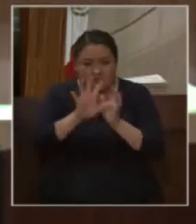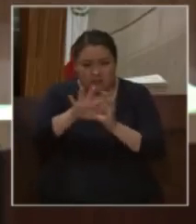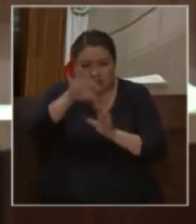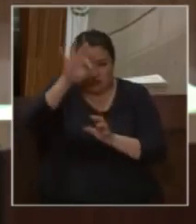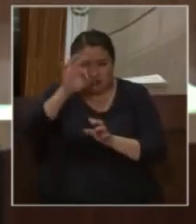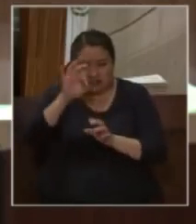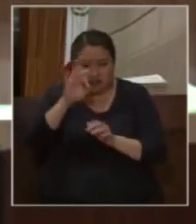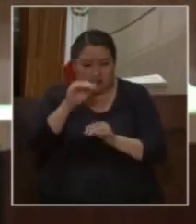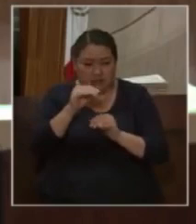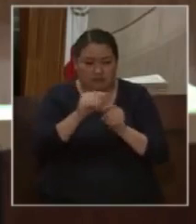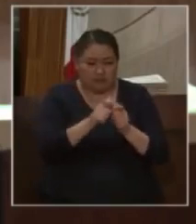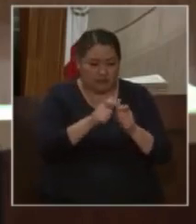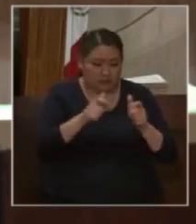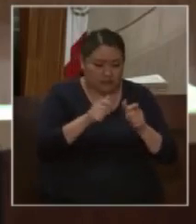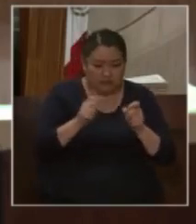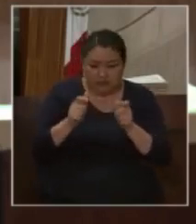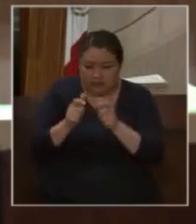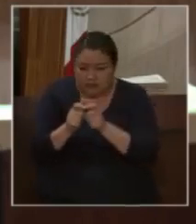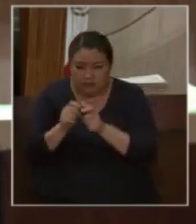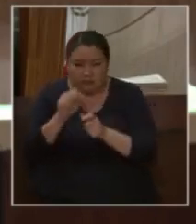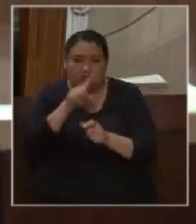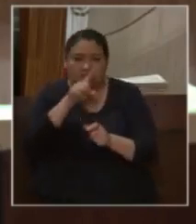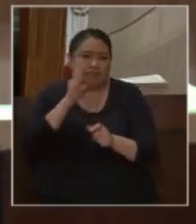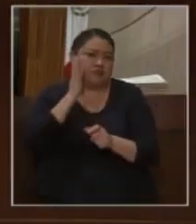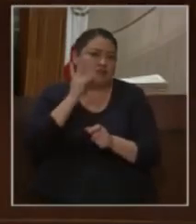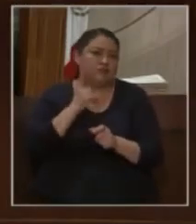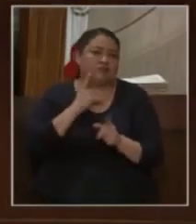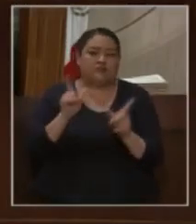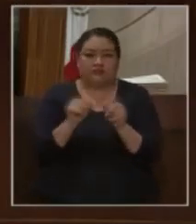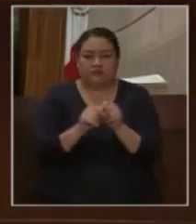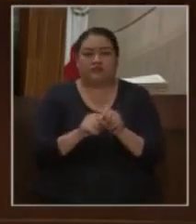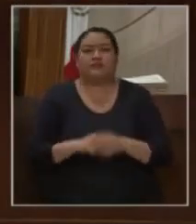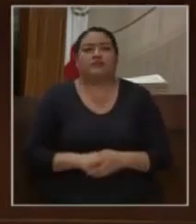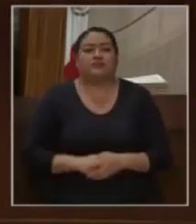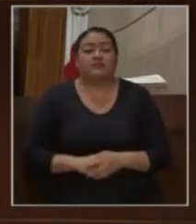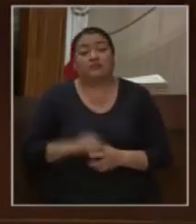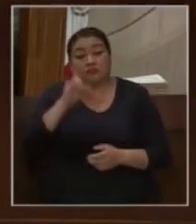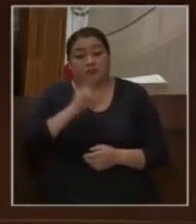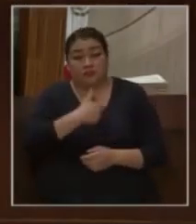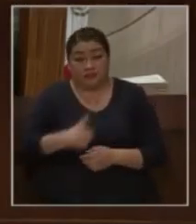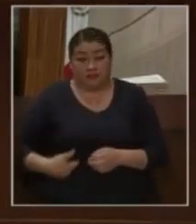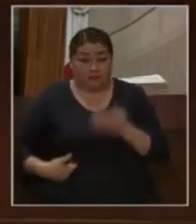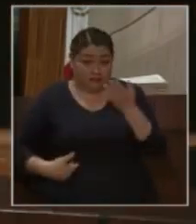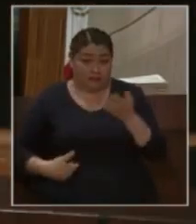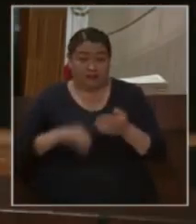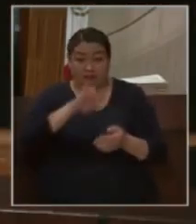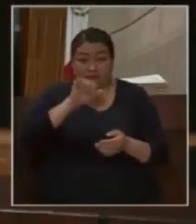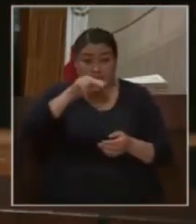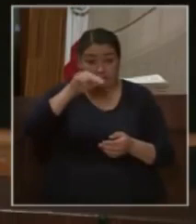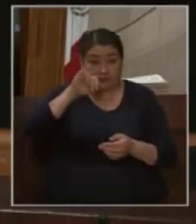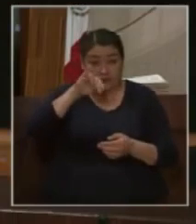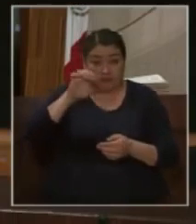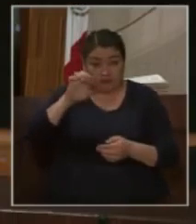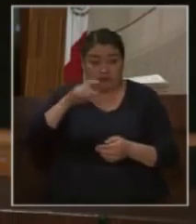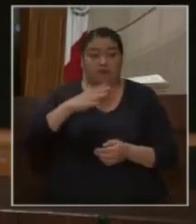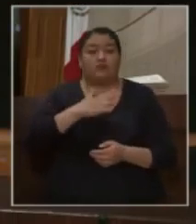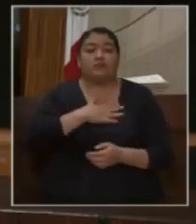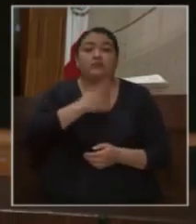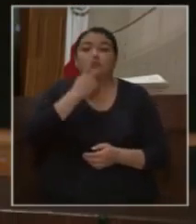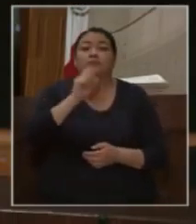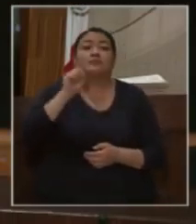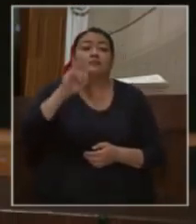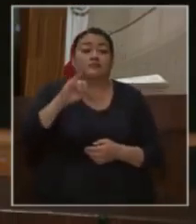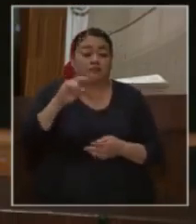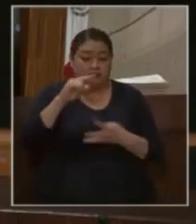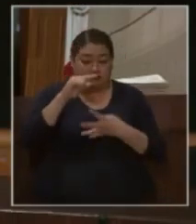verificar los límites de sub y sobre representación. Magistrada presidenta Yanina Tolan Malasís. Votaré a